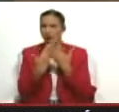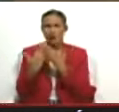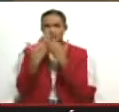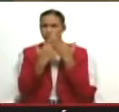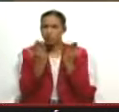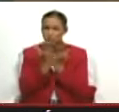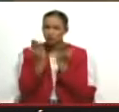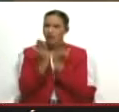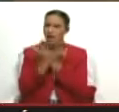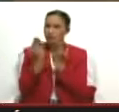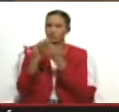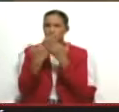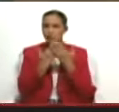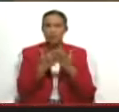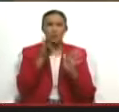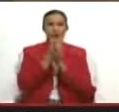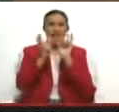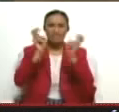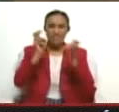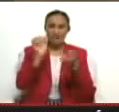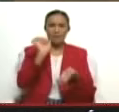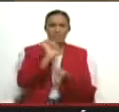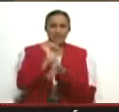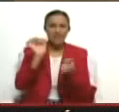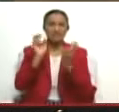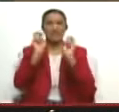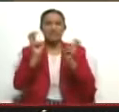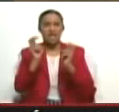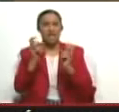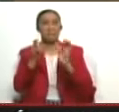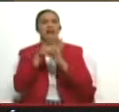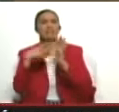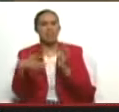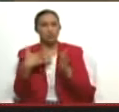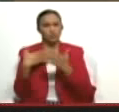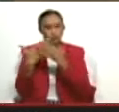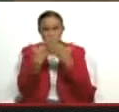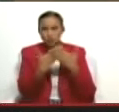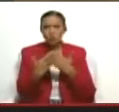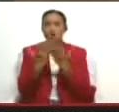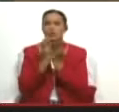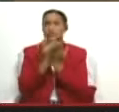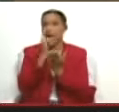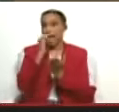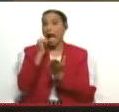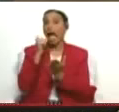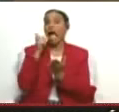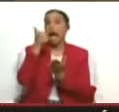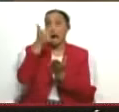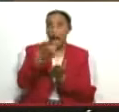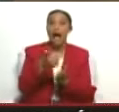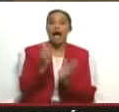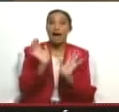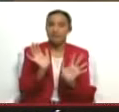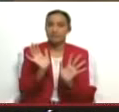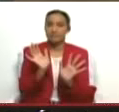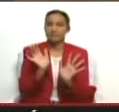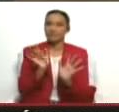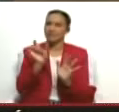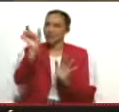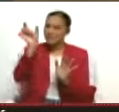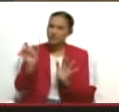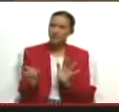dedicado a estudiar este tema el tema del derecho verdad Entonces mienten de una manera